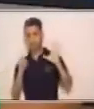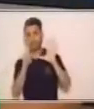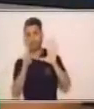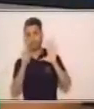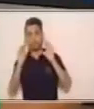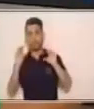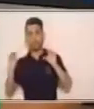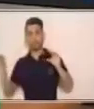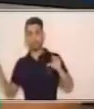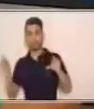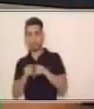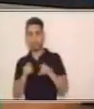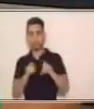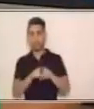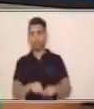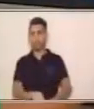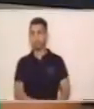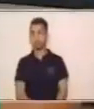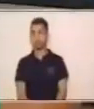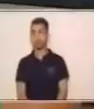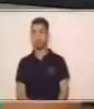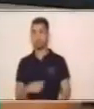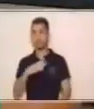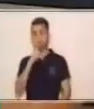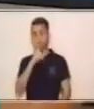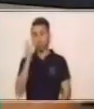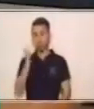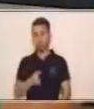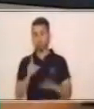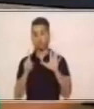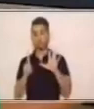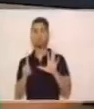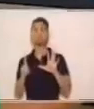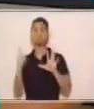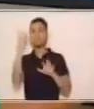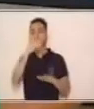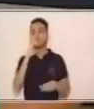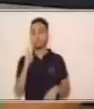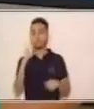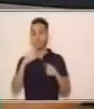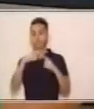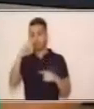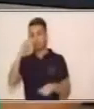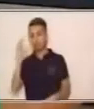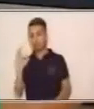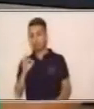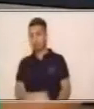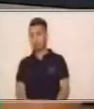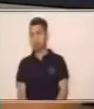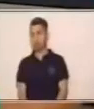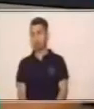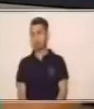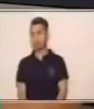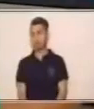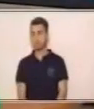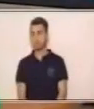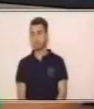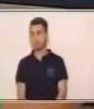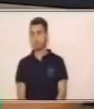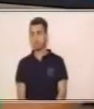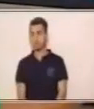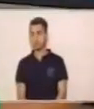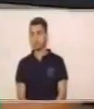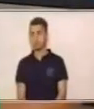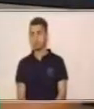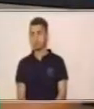nos hace falta. Un sexto, ¿cuál seguiría? A ver. Dos